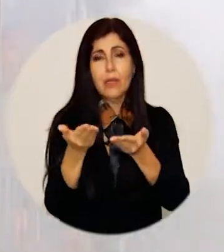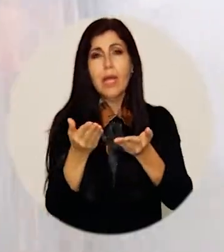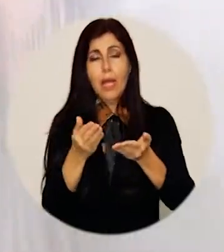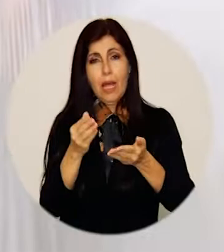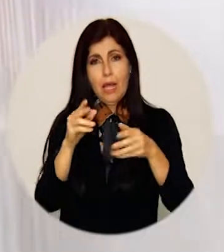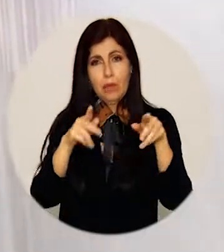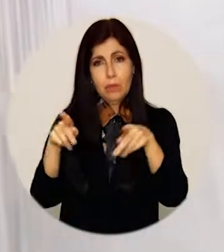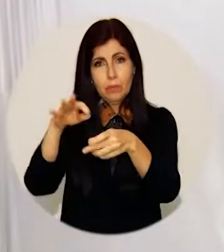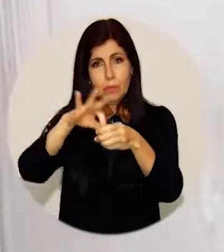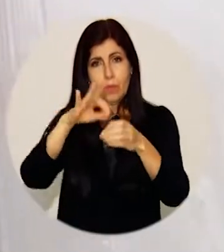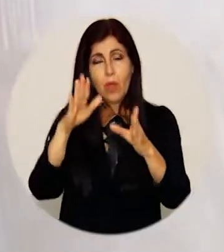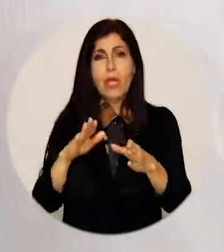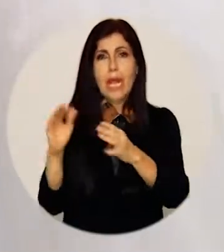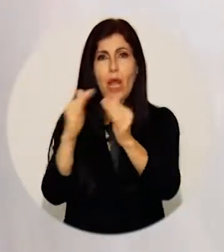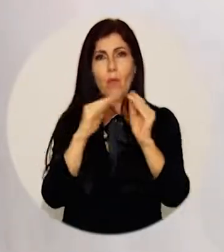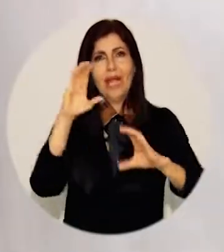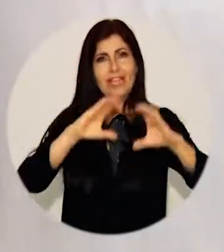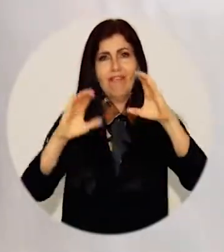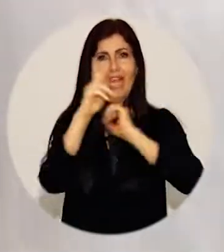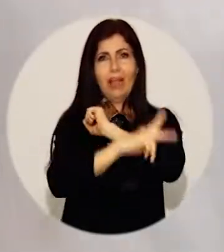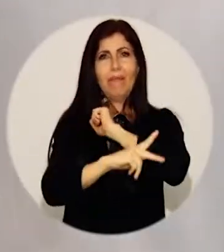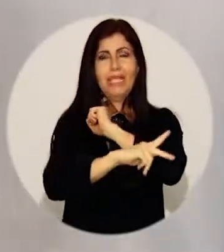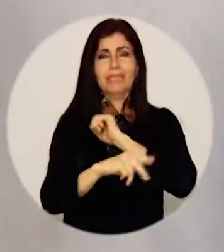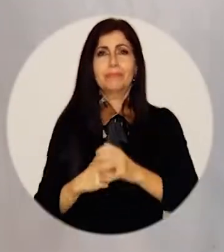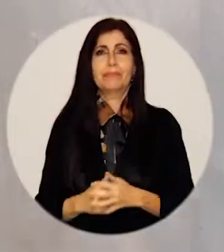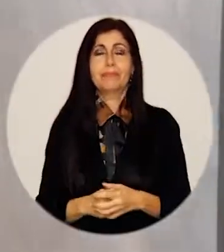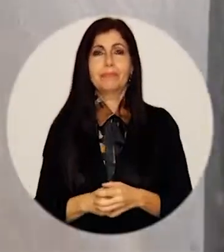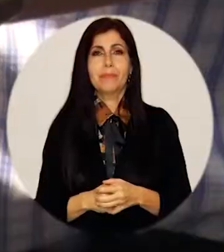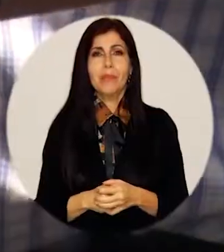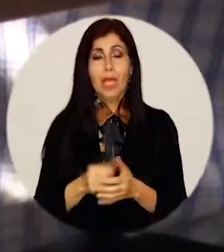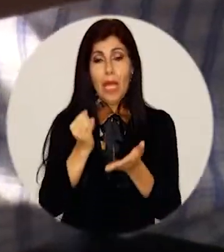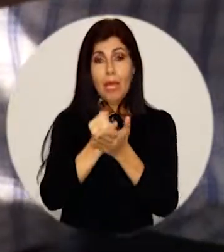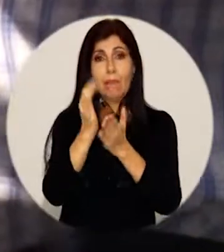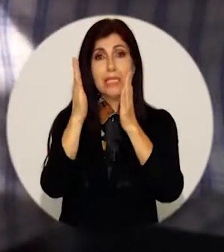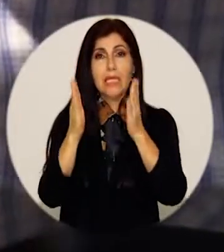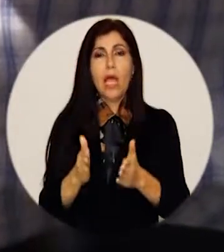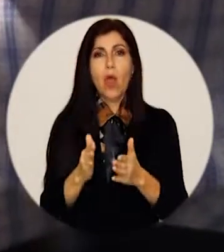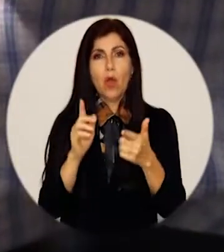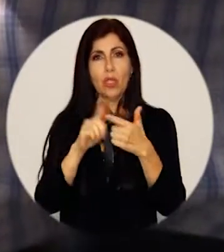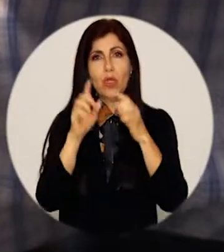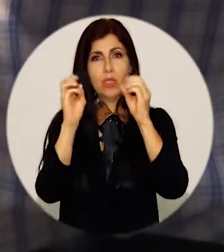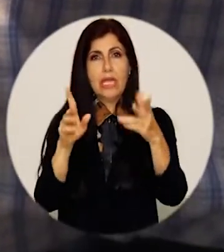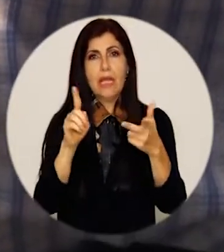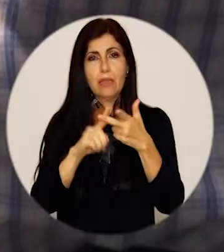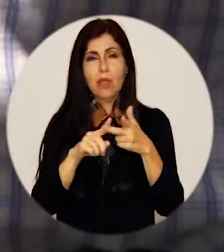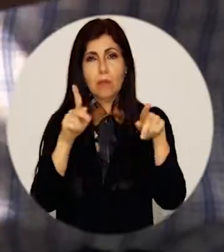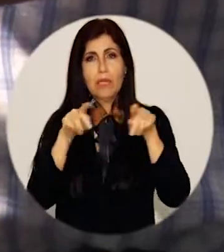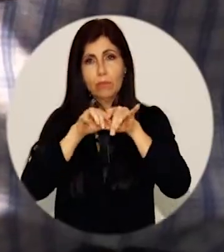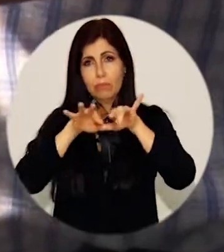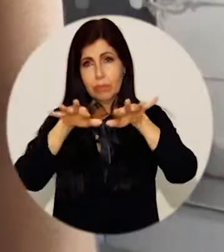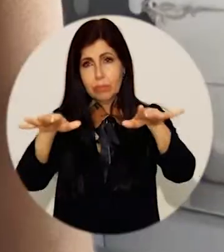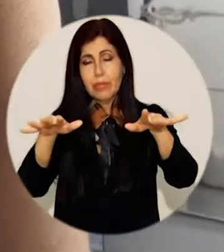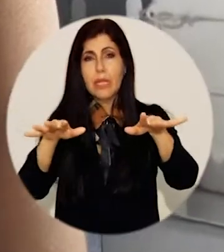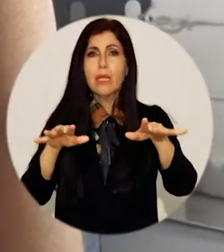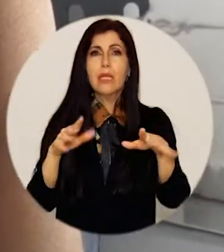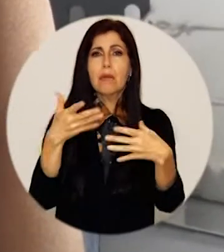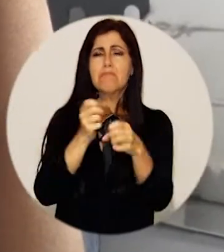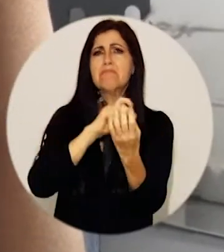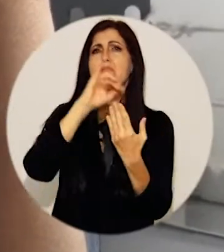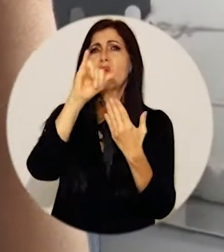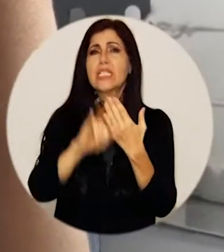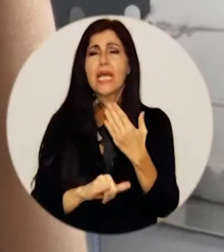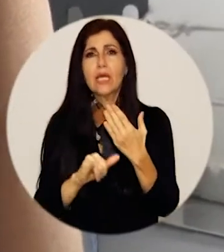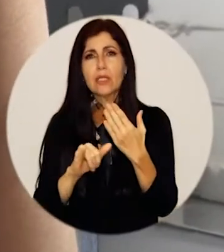productores forestales y a la comunidad científica del país. Investigadores, docentes y extensionistas llevan a